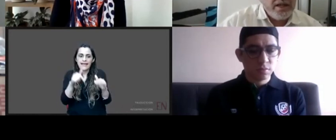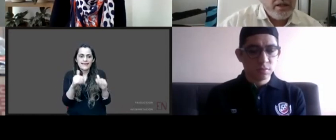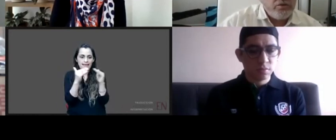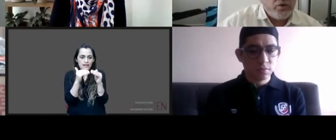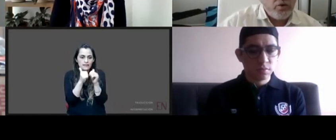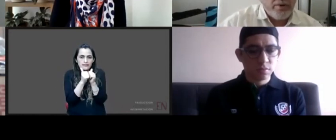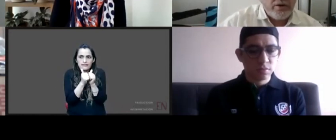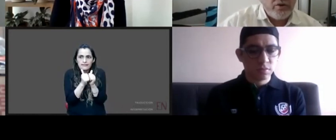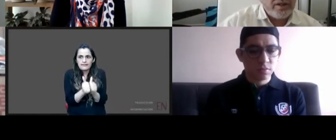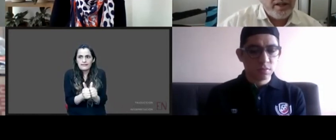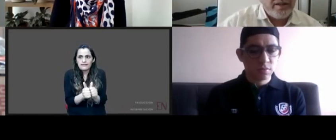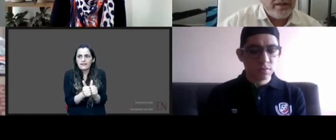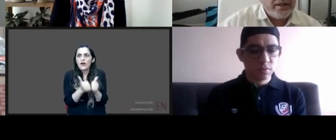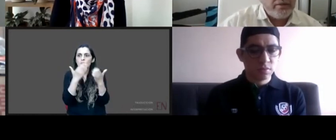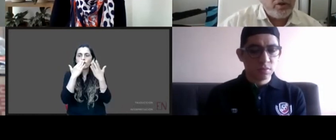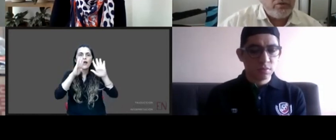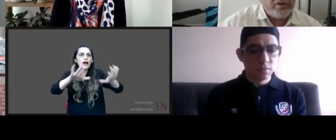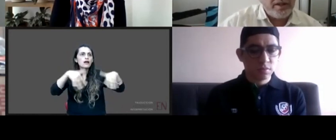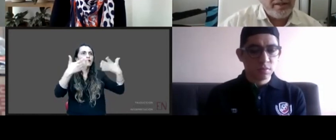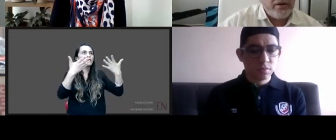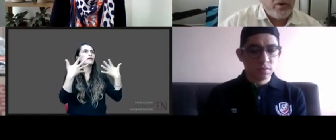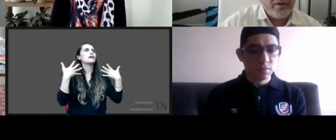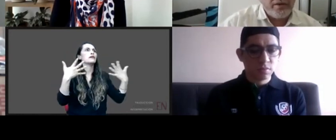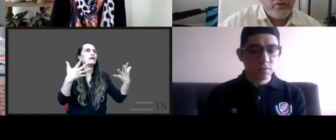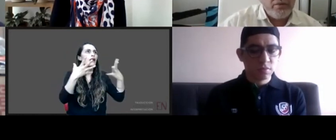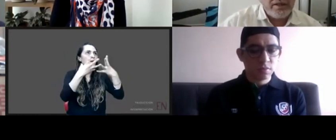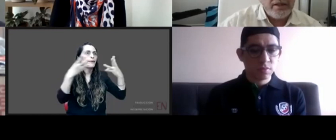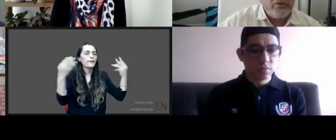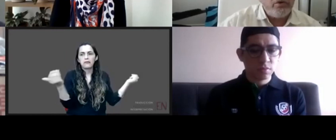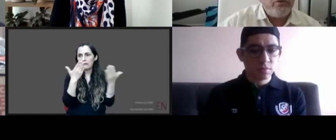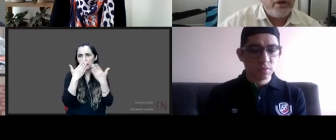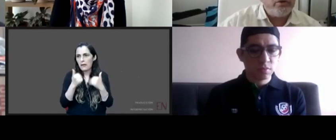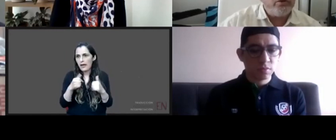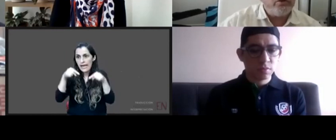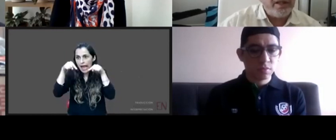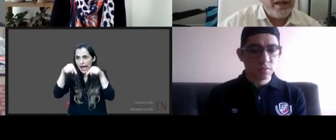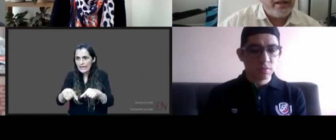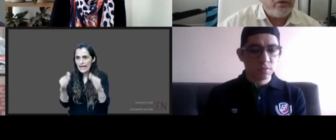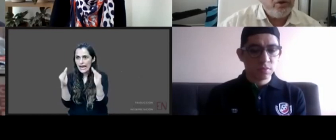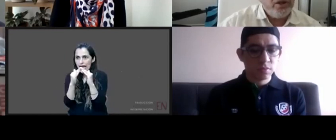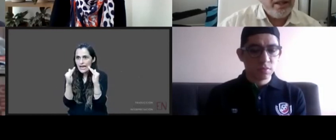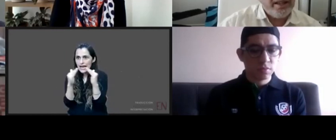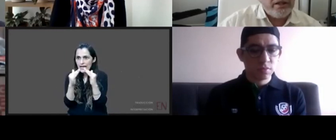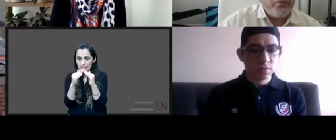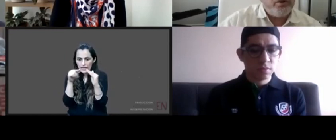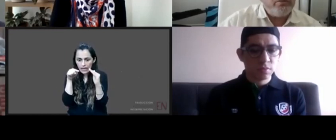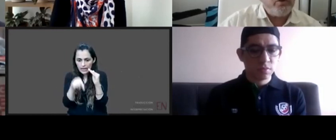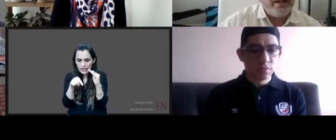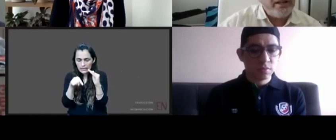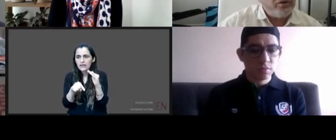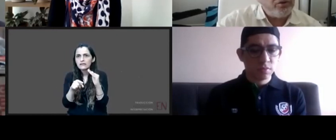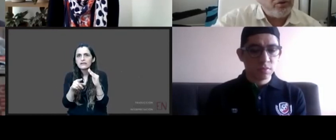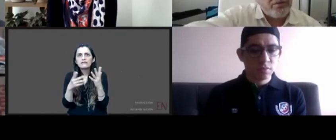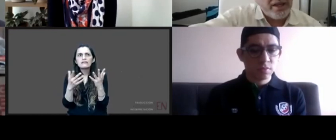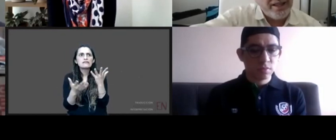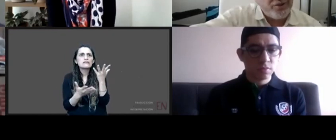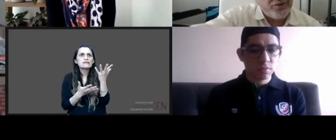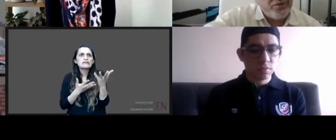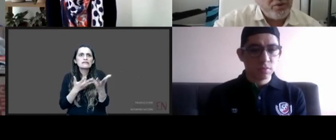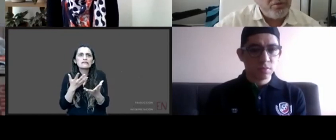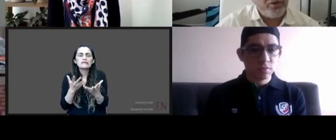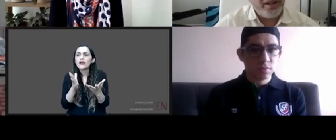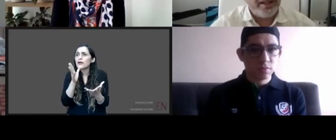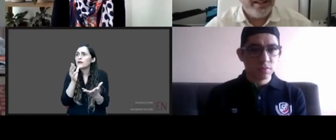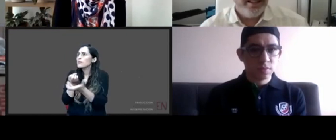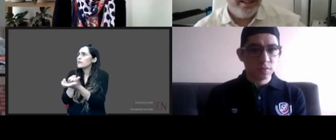y los valores que le asignamos a nuestras lenguas se convierten en un conflicto cotidiano que no podemos salir con nuestros amiguitos,